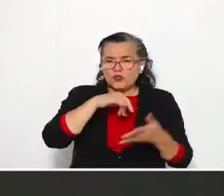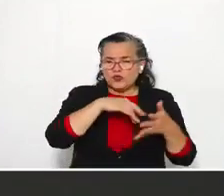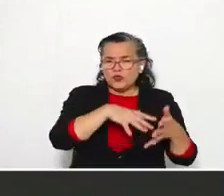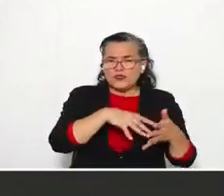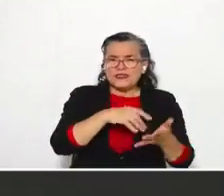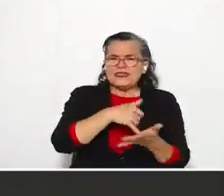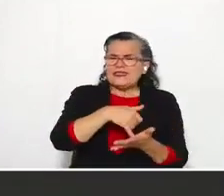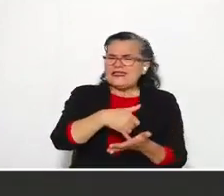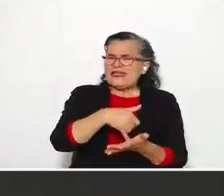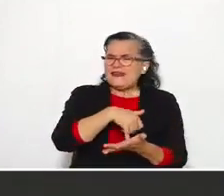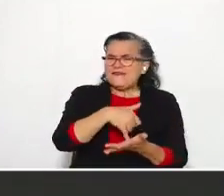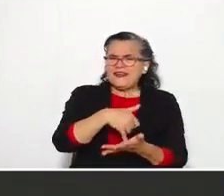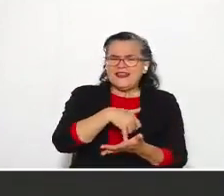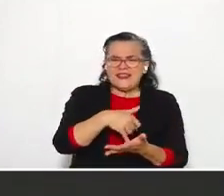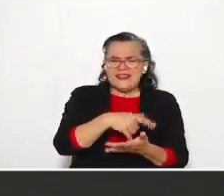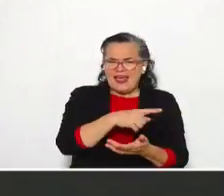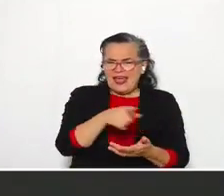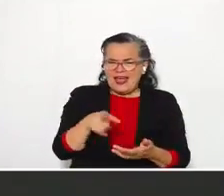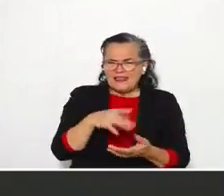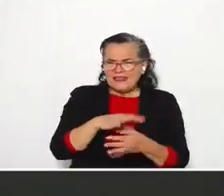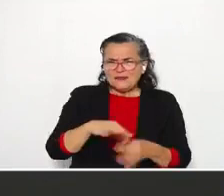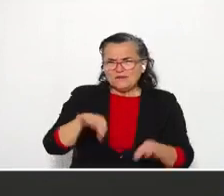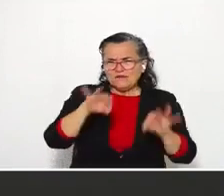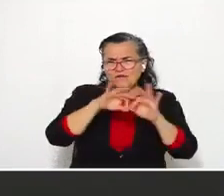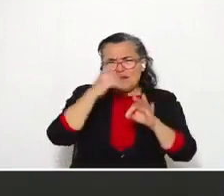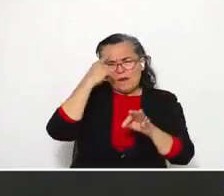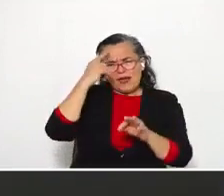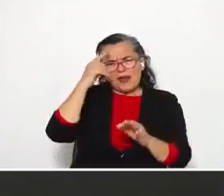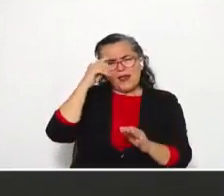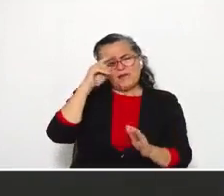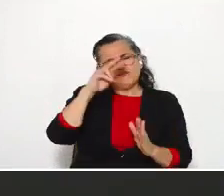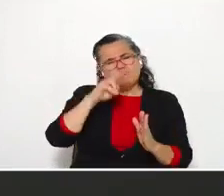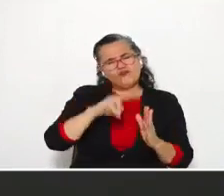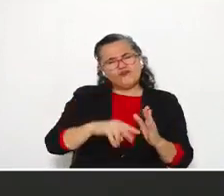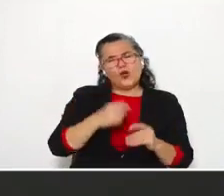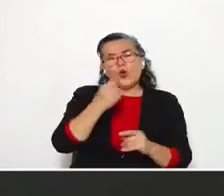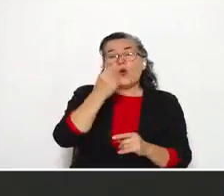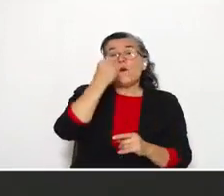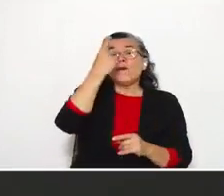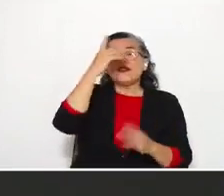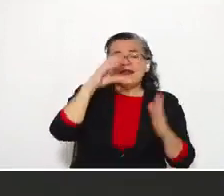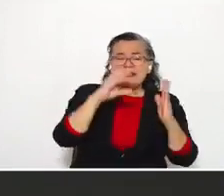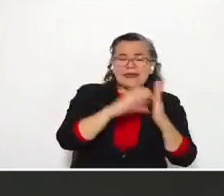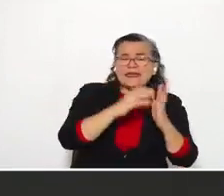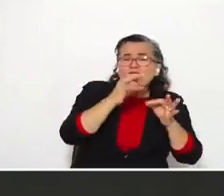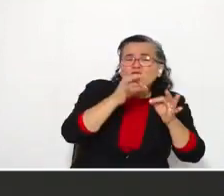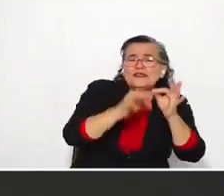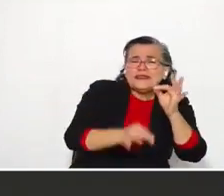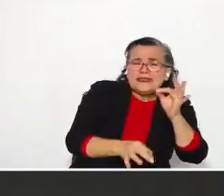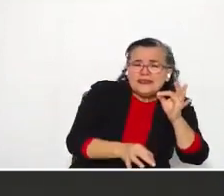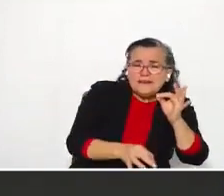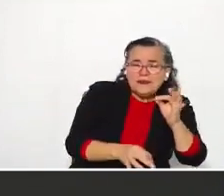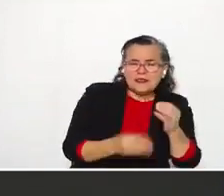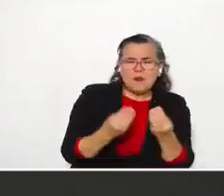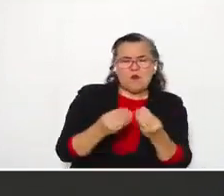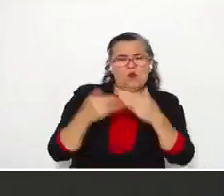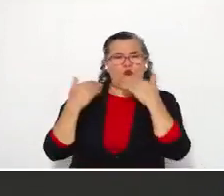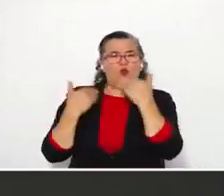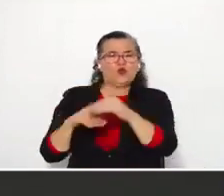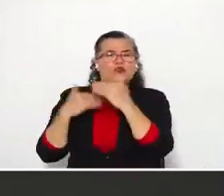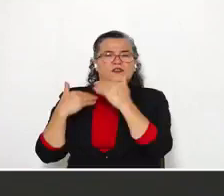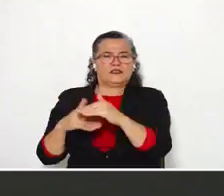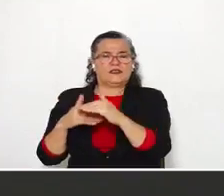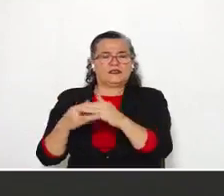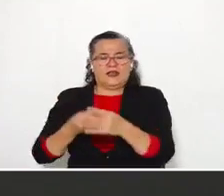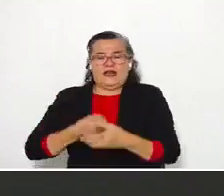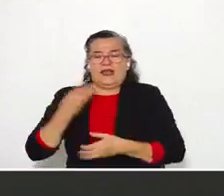tienen debilidades importantes para comprender textos relativamente simples y fuertes limitaciones en